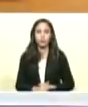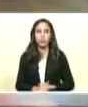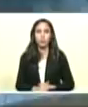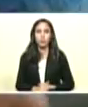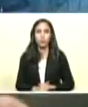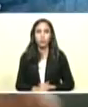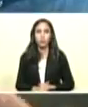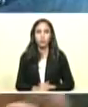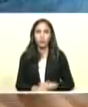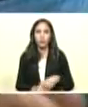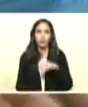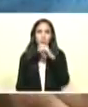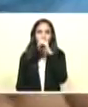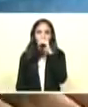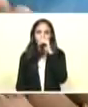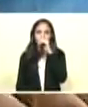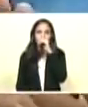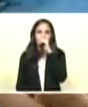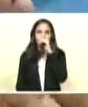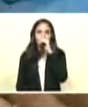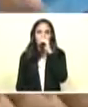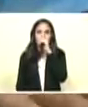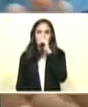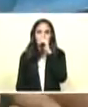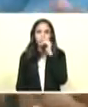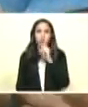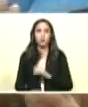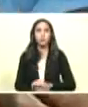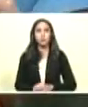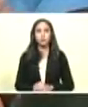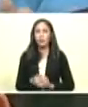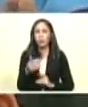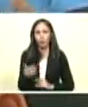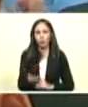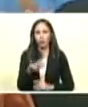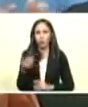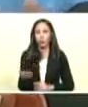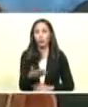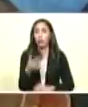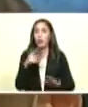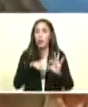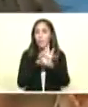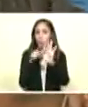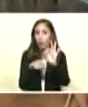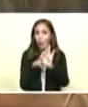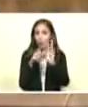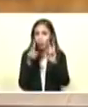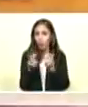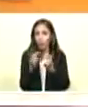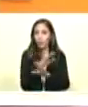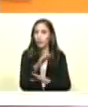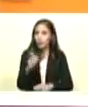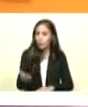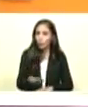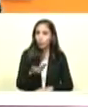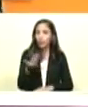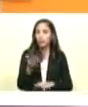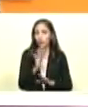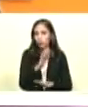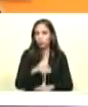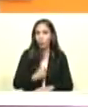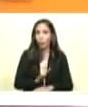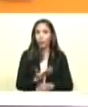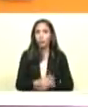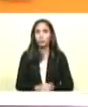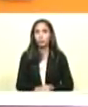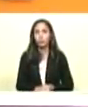hace posible, miren esta, esto es muy importante. El Petro hace posible, compañero, estoy viendo el ministro